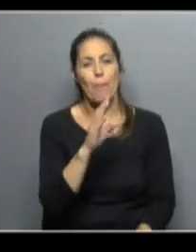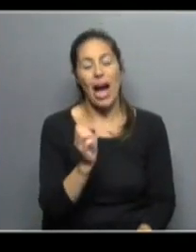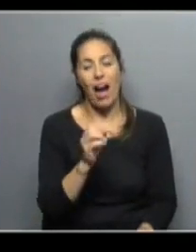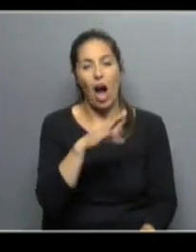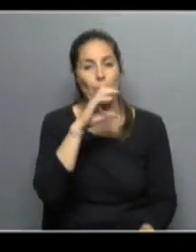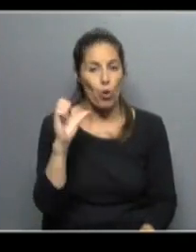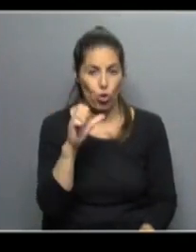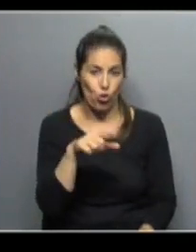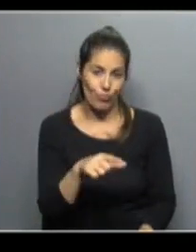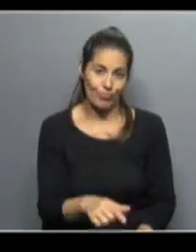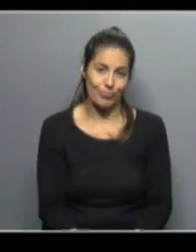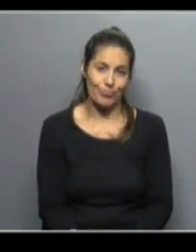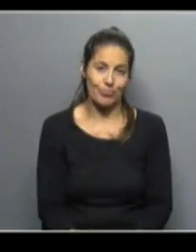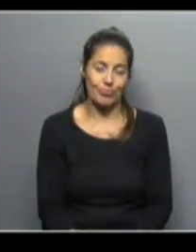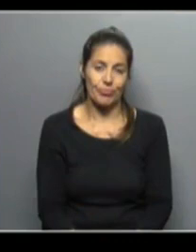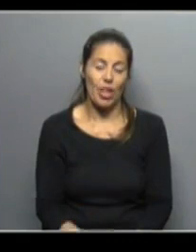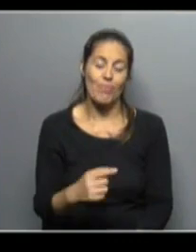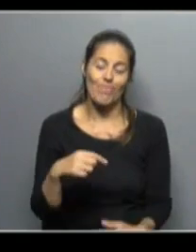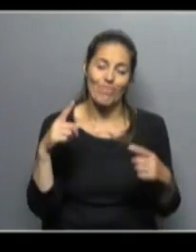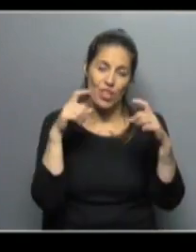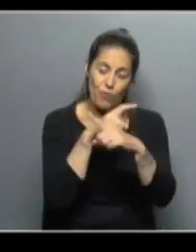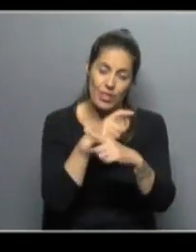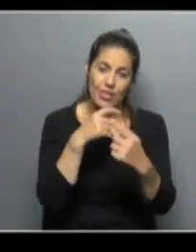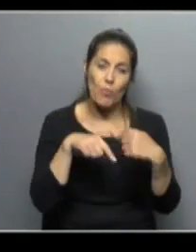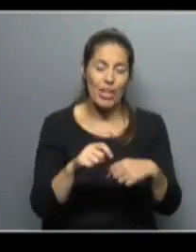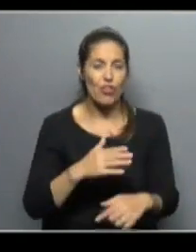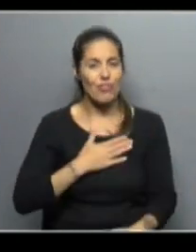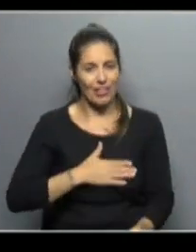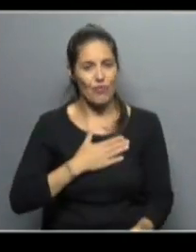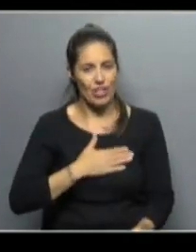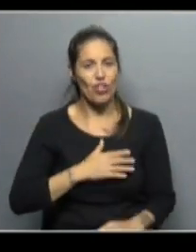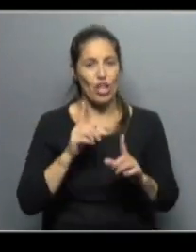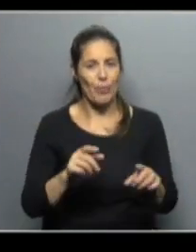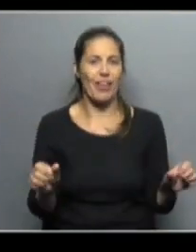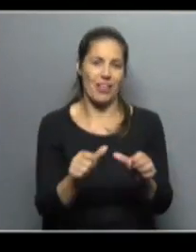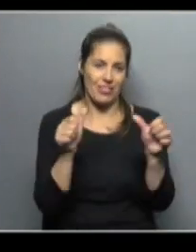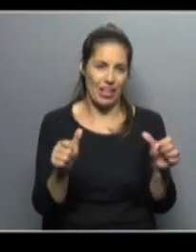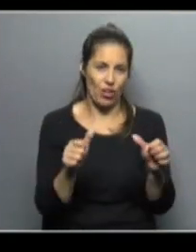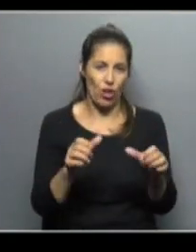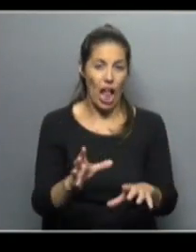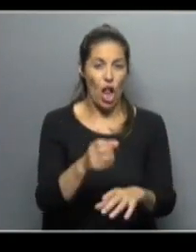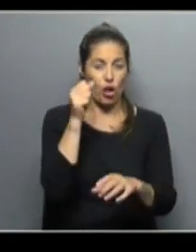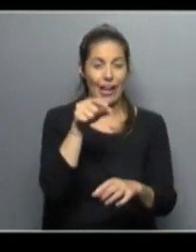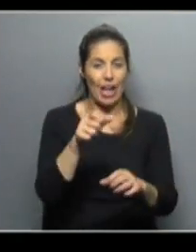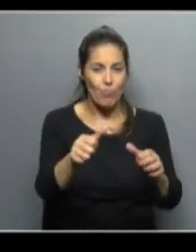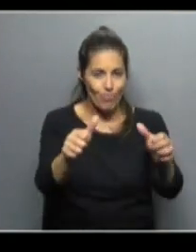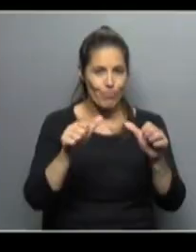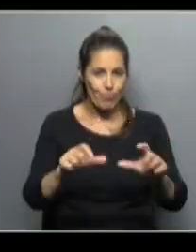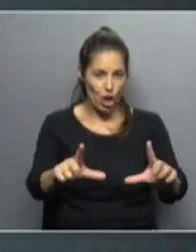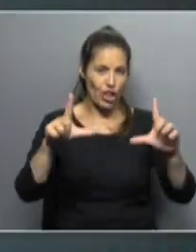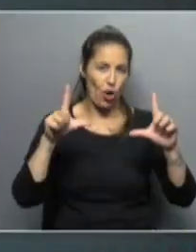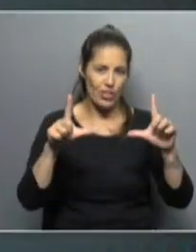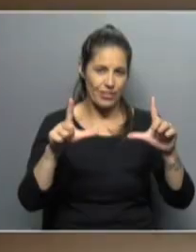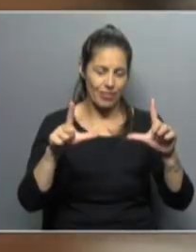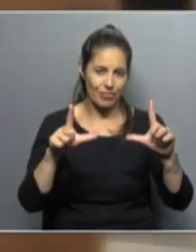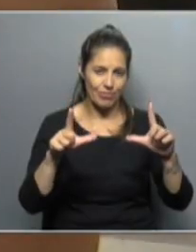bueno. Pero costó, pero es una satisfacción haberlo hecho y lograr que él sea el protagonista de la obra,